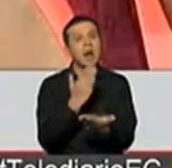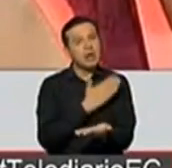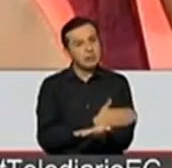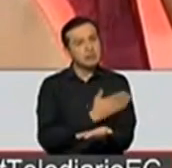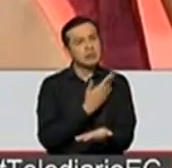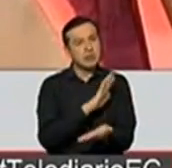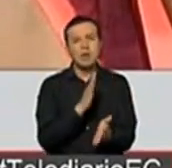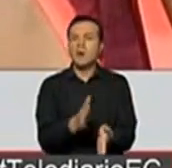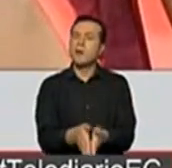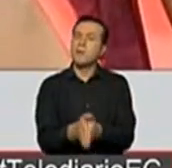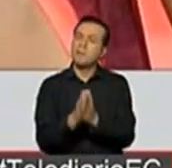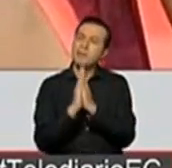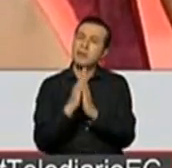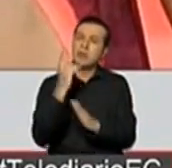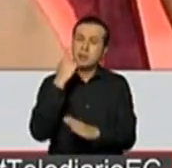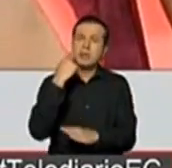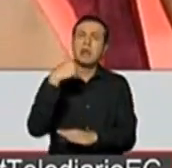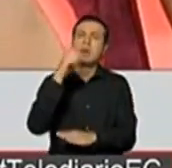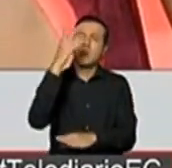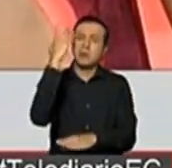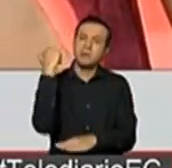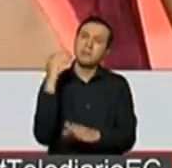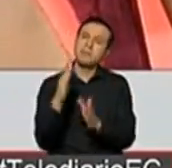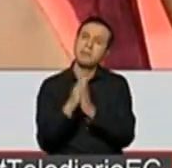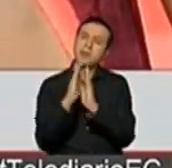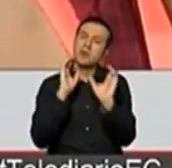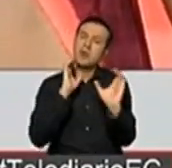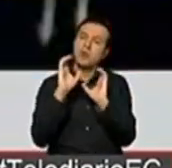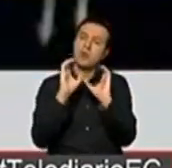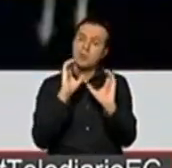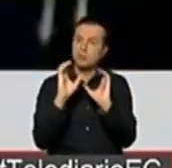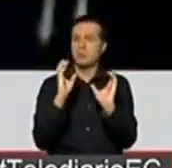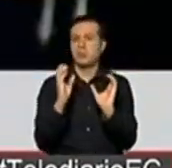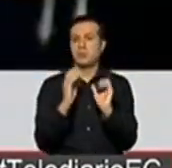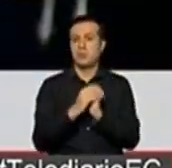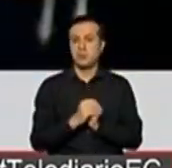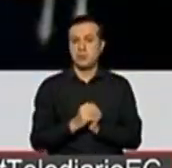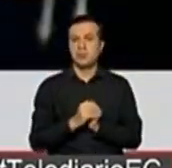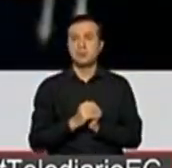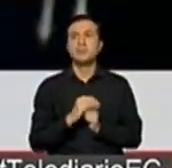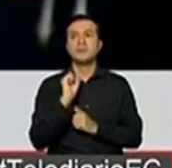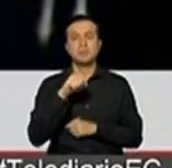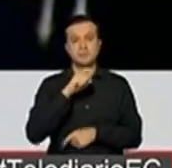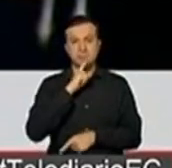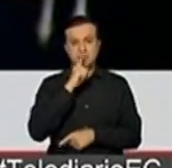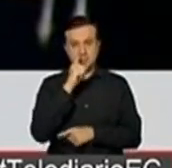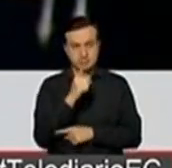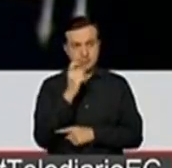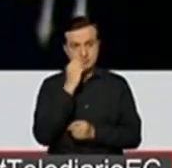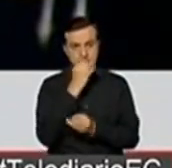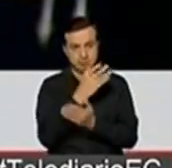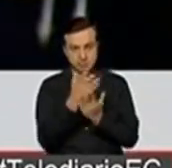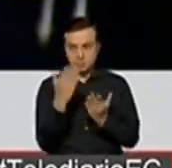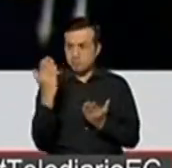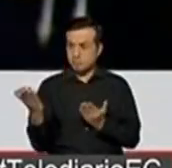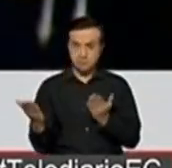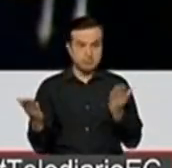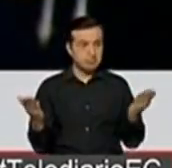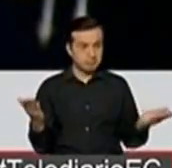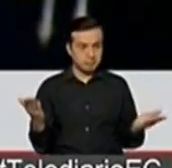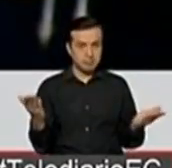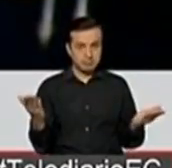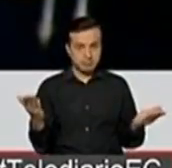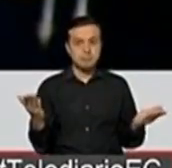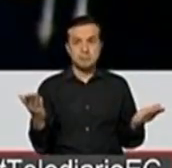pidiendo hace tiempo conversar estos procesos. Que, como bien lo manifiestan y se ha manifestado de lado y lado,